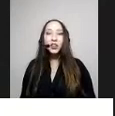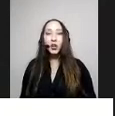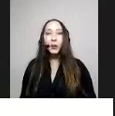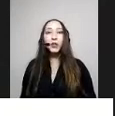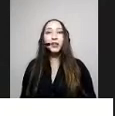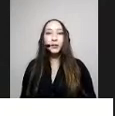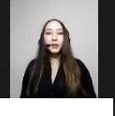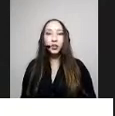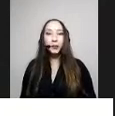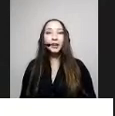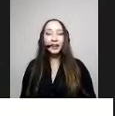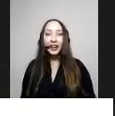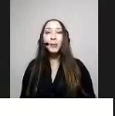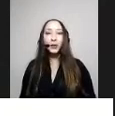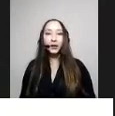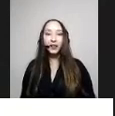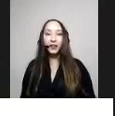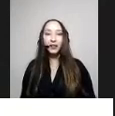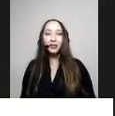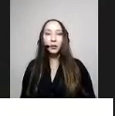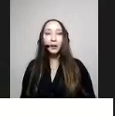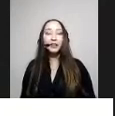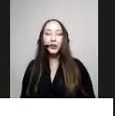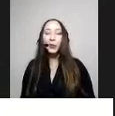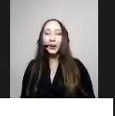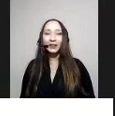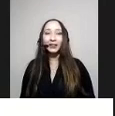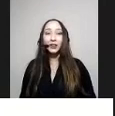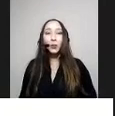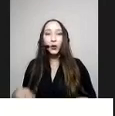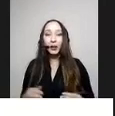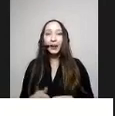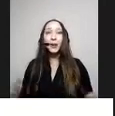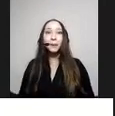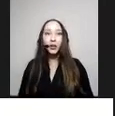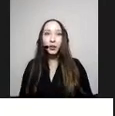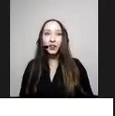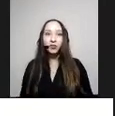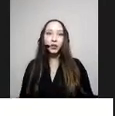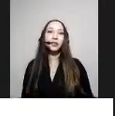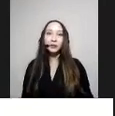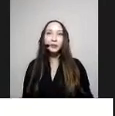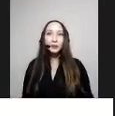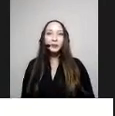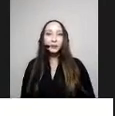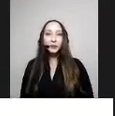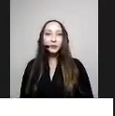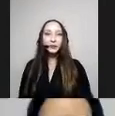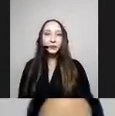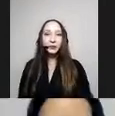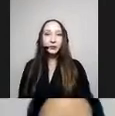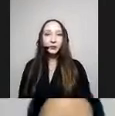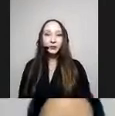Generalmente yo recomiendo las de Deepak Chopra, las guiadas, porque son bastante completas y tienen un programa amplio de mindfulness.